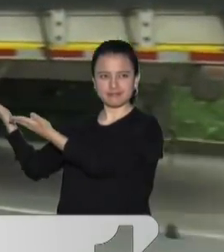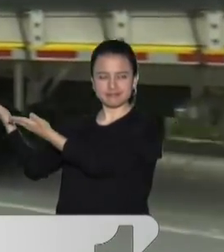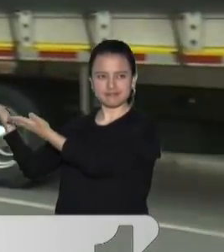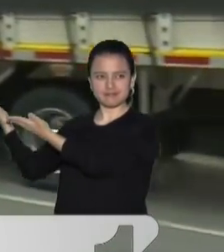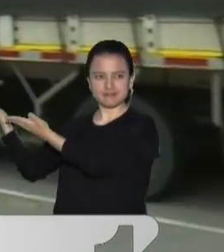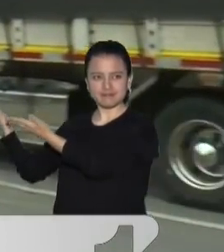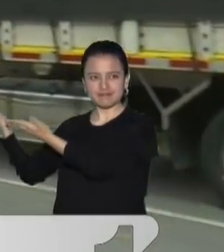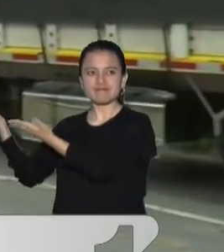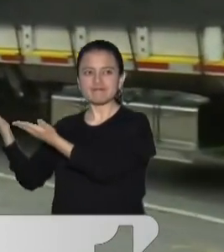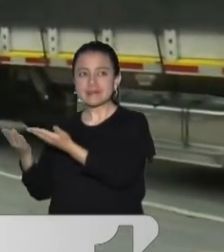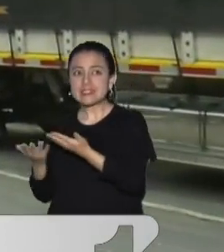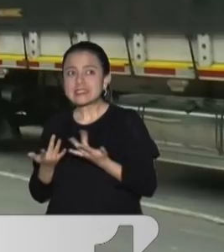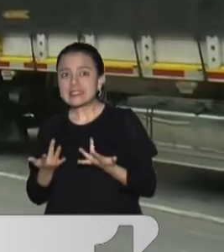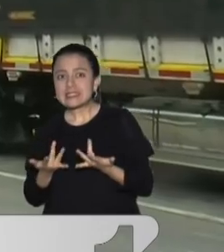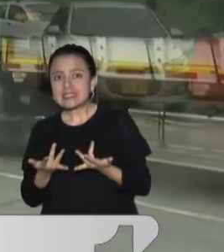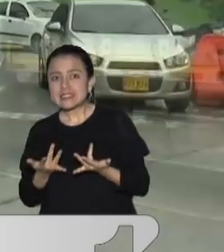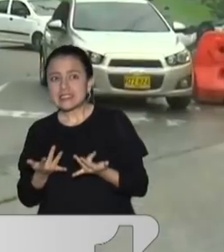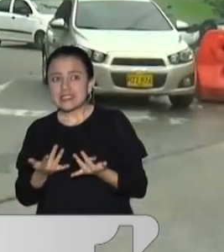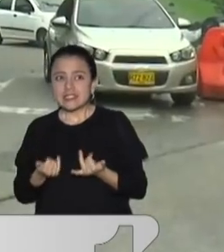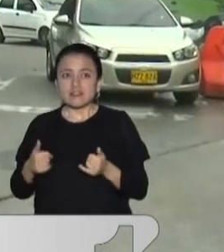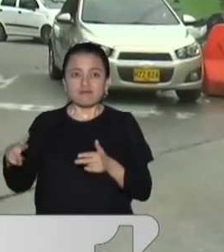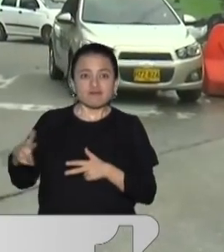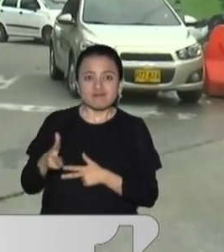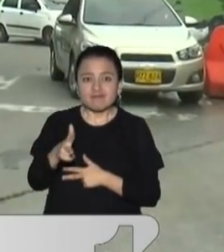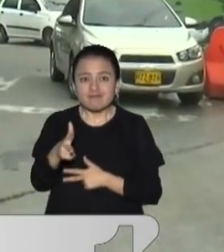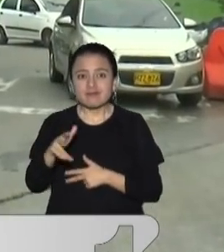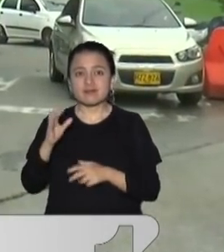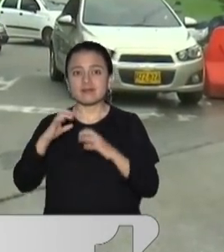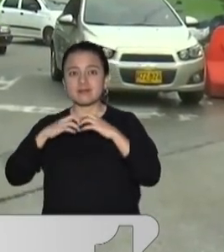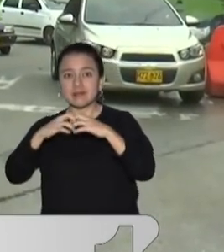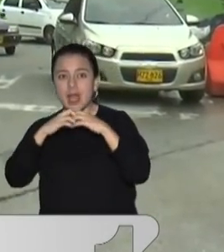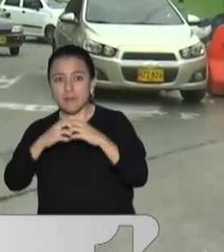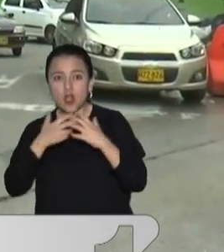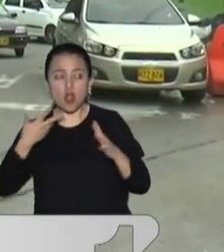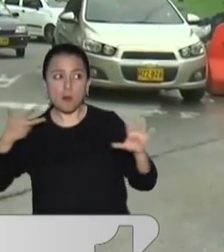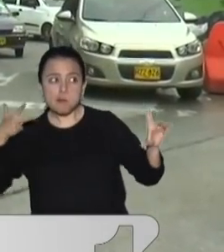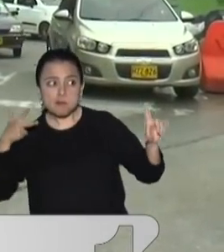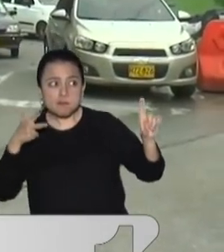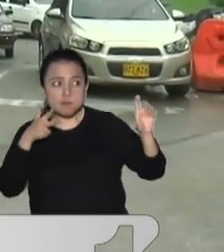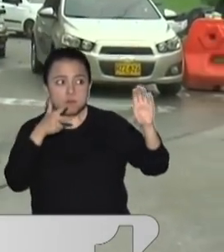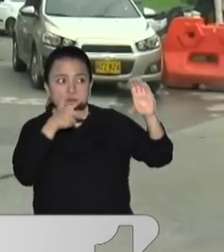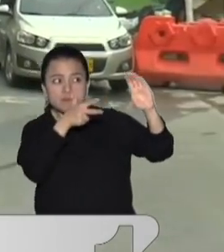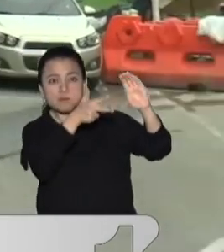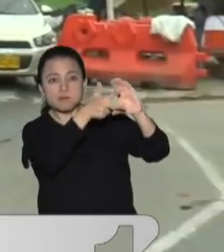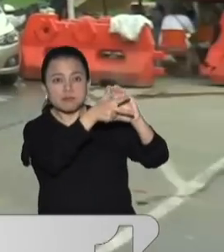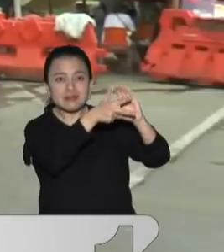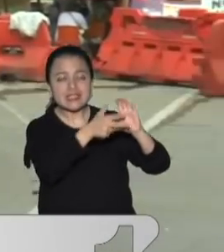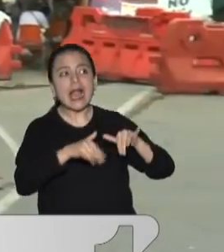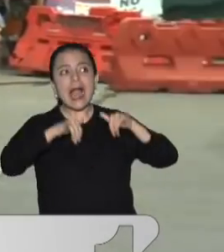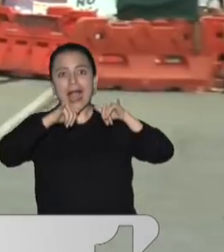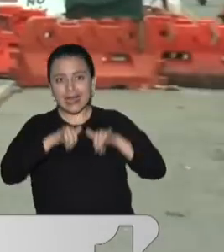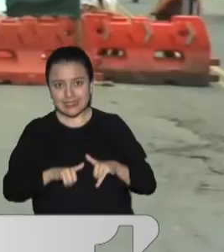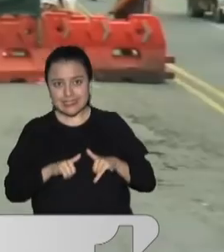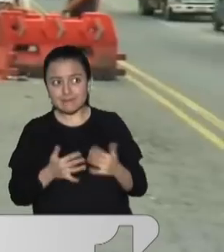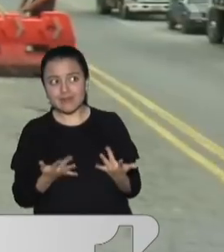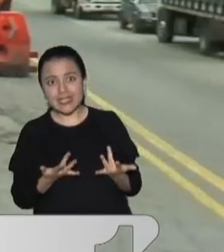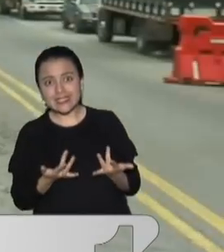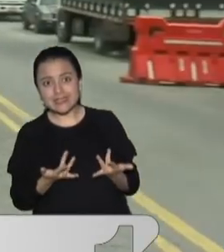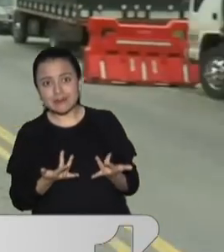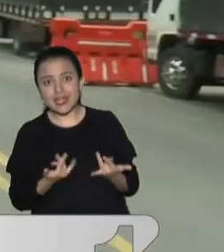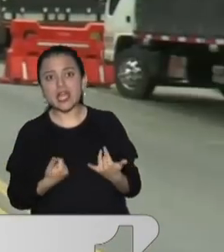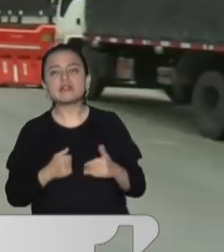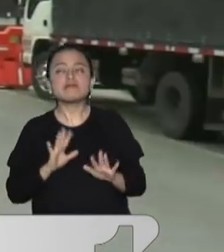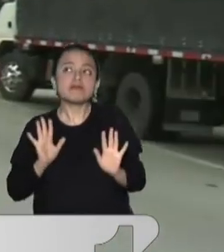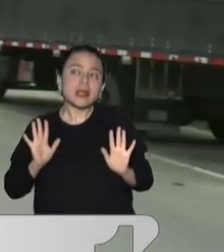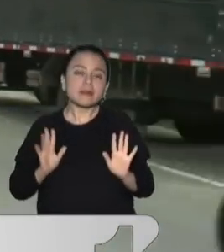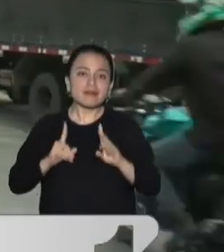para vehículos livianos y motocicletas. Los camiones que transportan, desde luego, ellos se quedan aquí en tanto que hacen parte del paro y